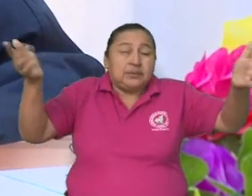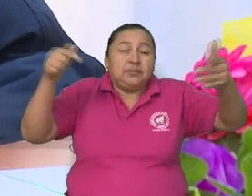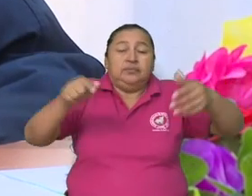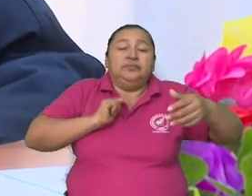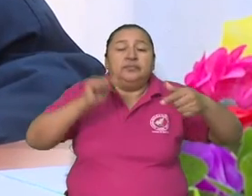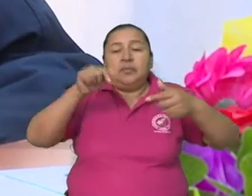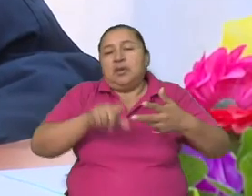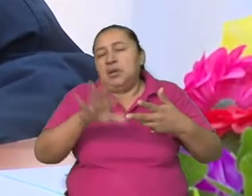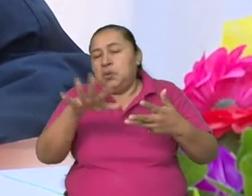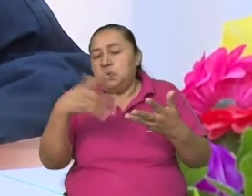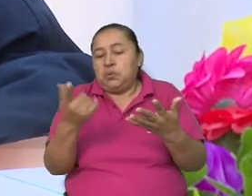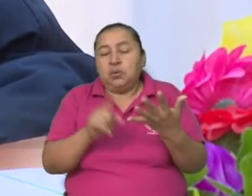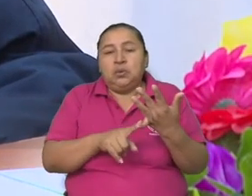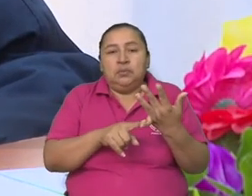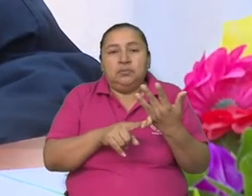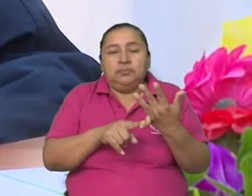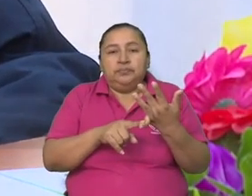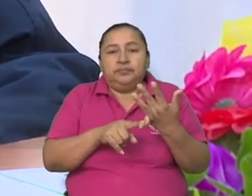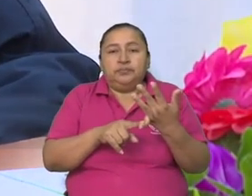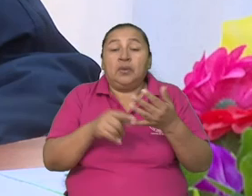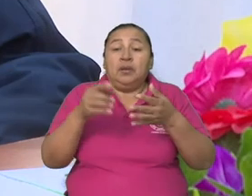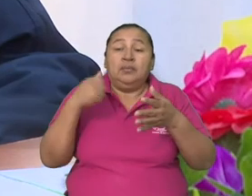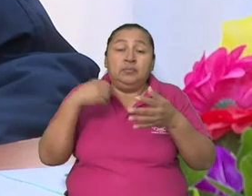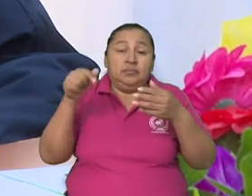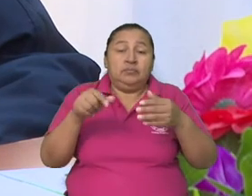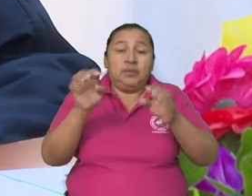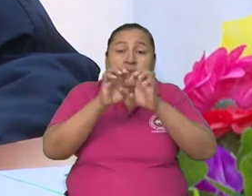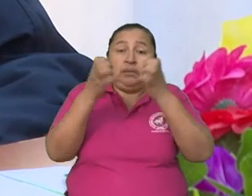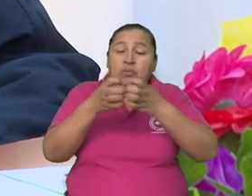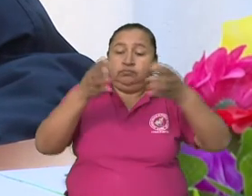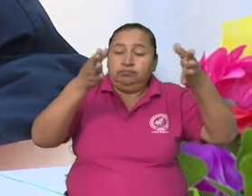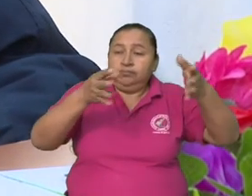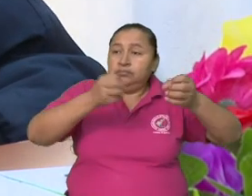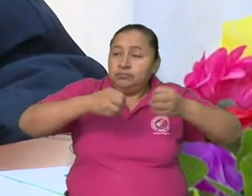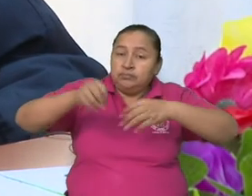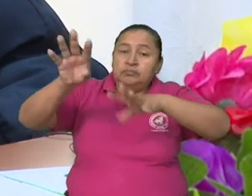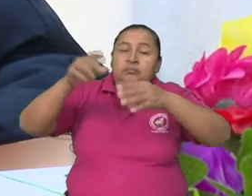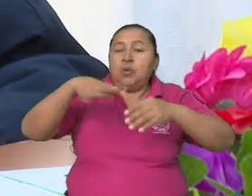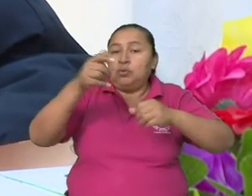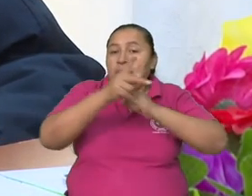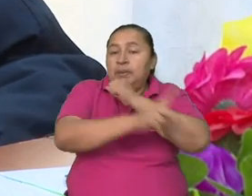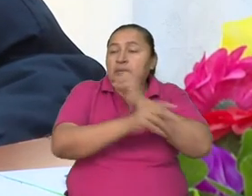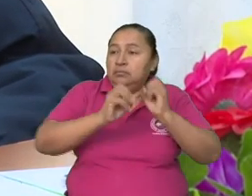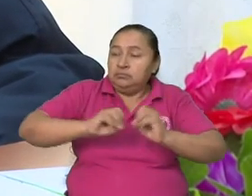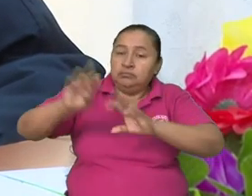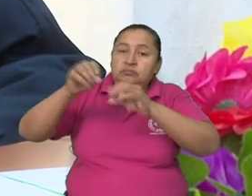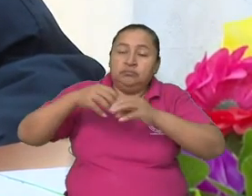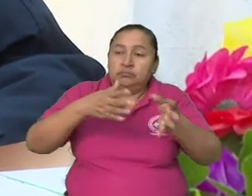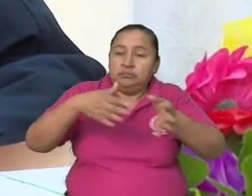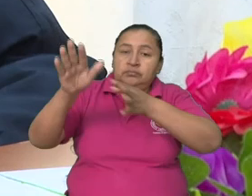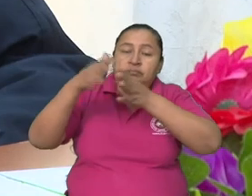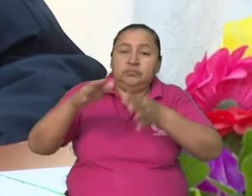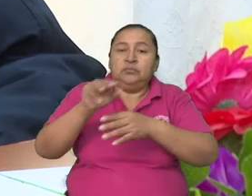es la carga, en lo que es de exportación, fue prácticamente